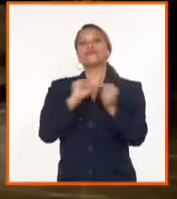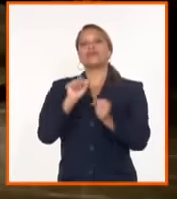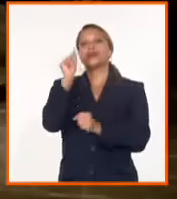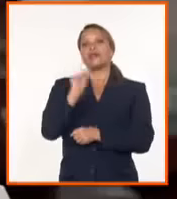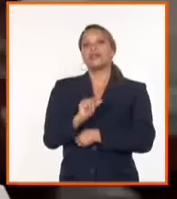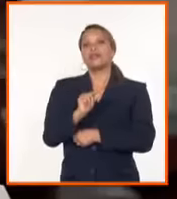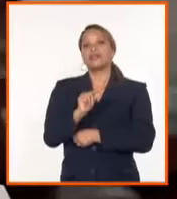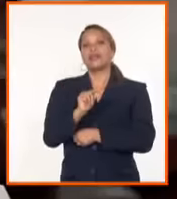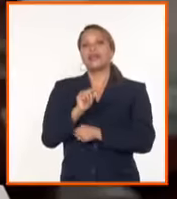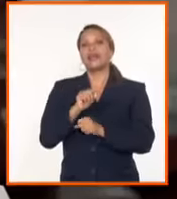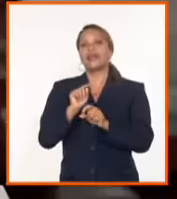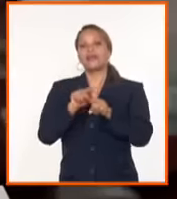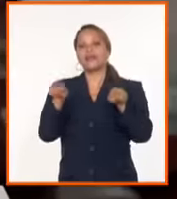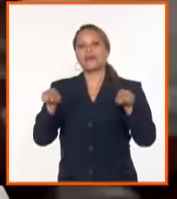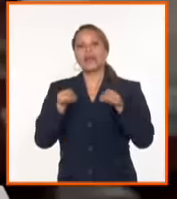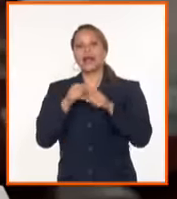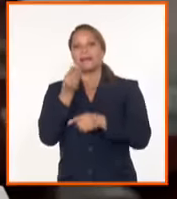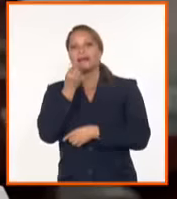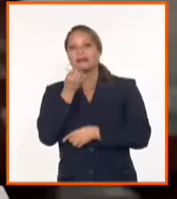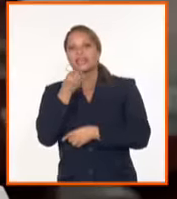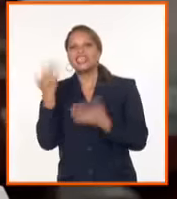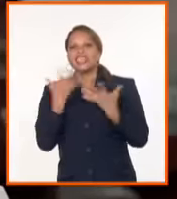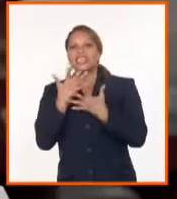cena. ¿Quién politizó eso?